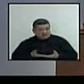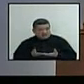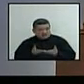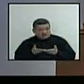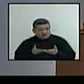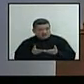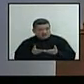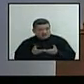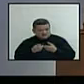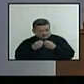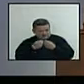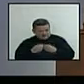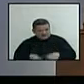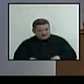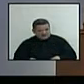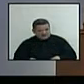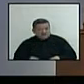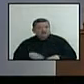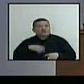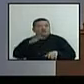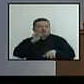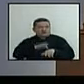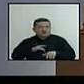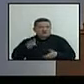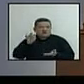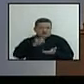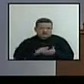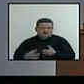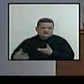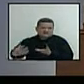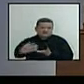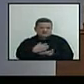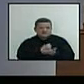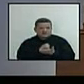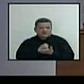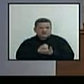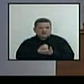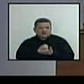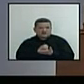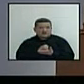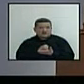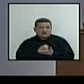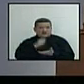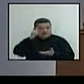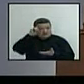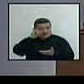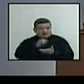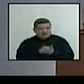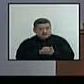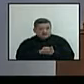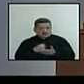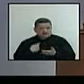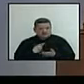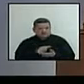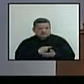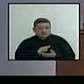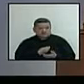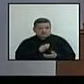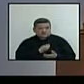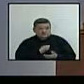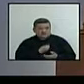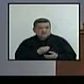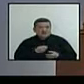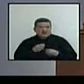perdiendo, es cuando la estamos recuperando y ganando. Y que cuando creemos que estamos sufriendo y nos estamos